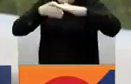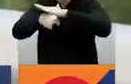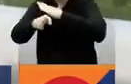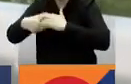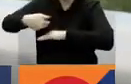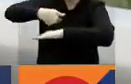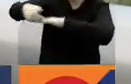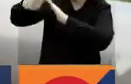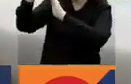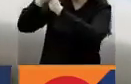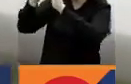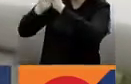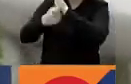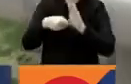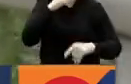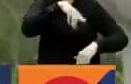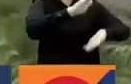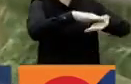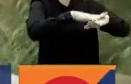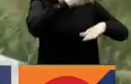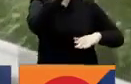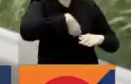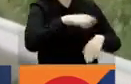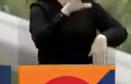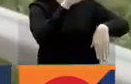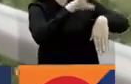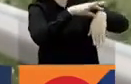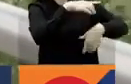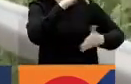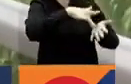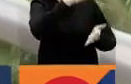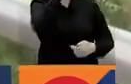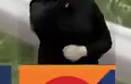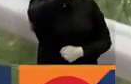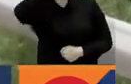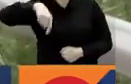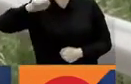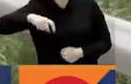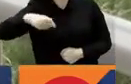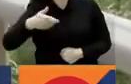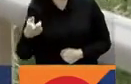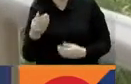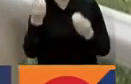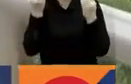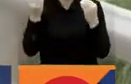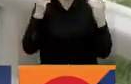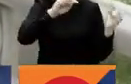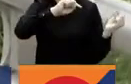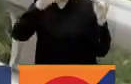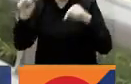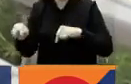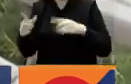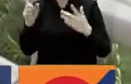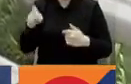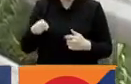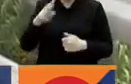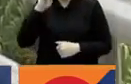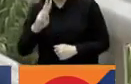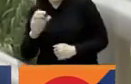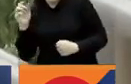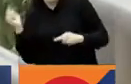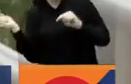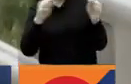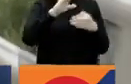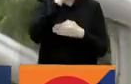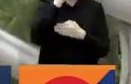exigiendo es un certificado, algo que les certifique que realmente tienen o requieren una atención médica tanto en Venezuela o aquí